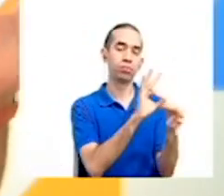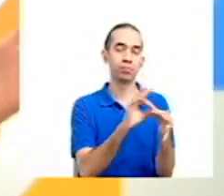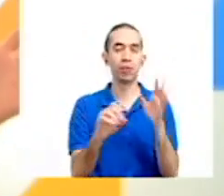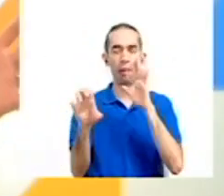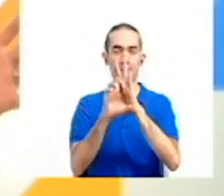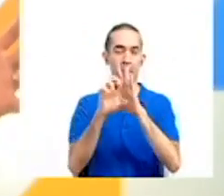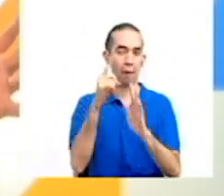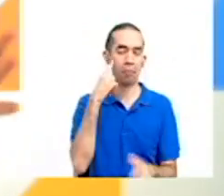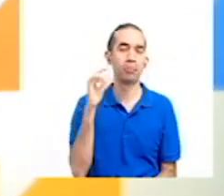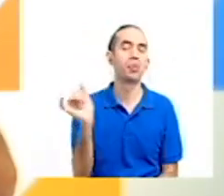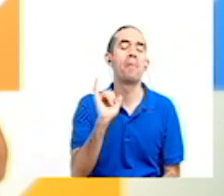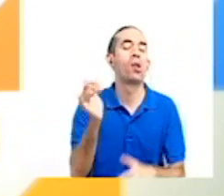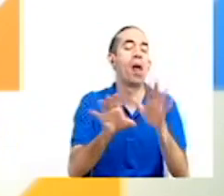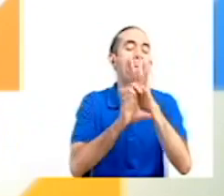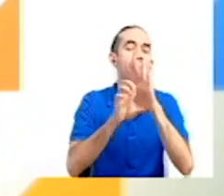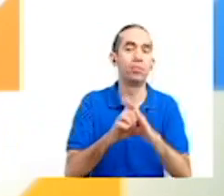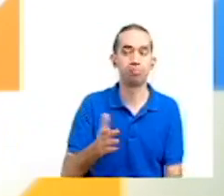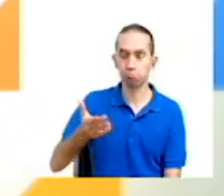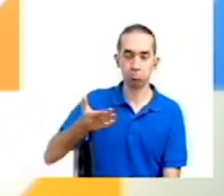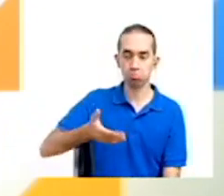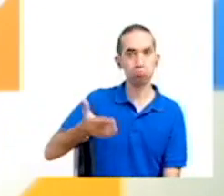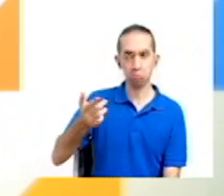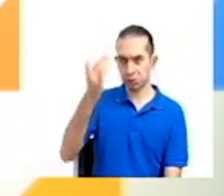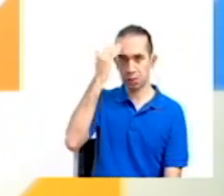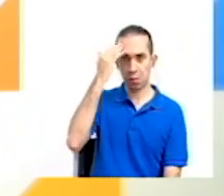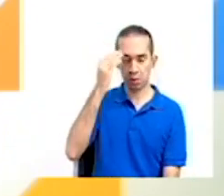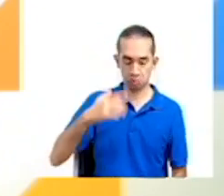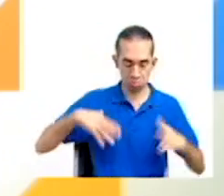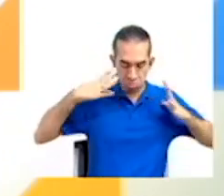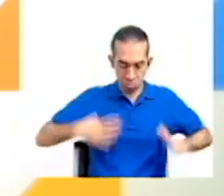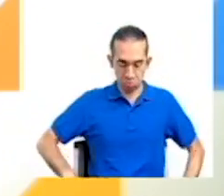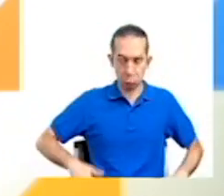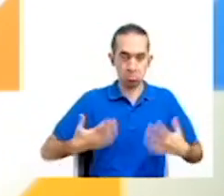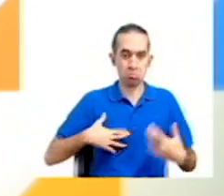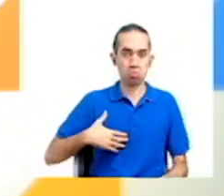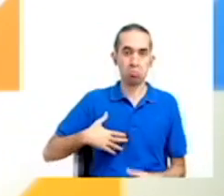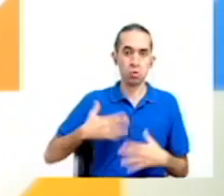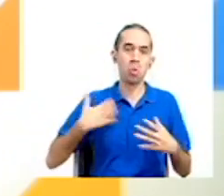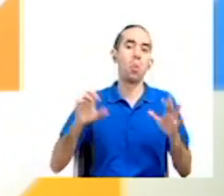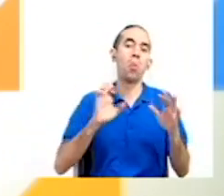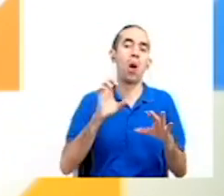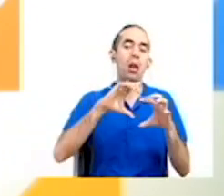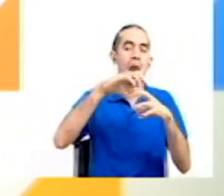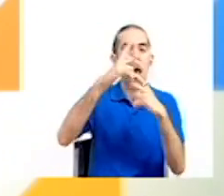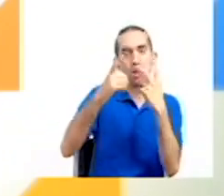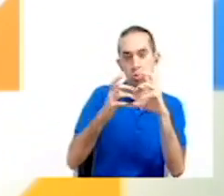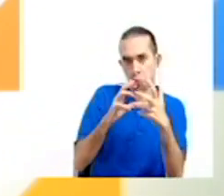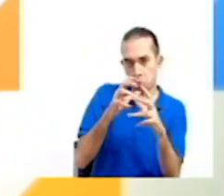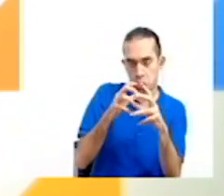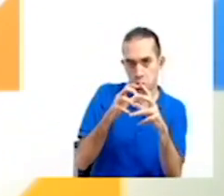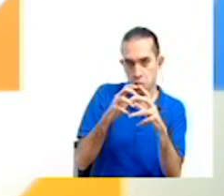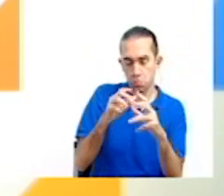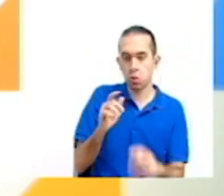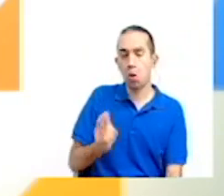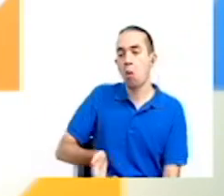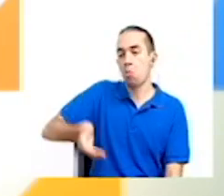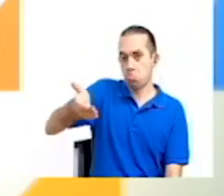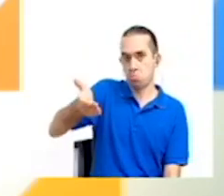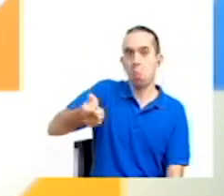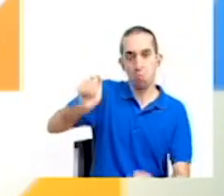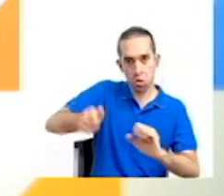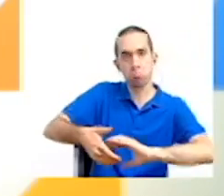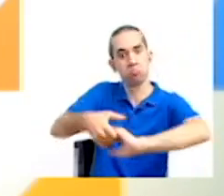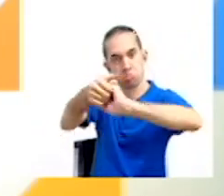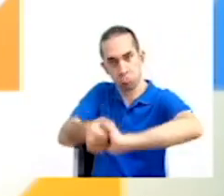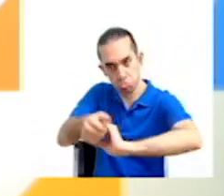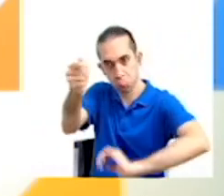mano libre, ustedes le podrían dar esa mano a otra persona. Ok, imagínense que esta mano es un electrón. Cuando yo le doy